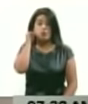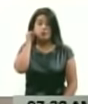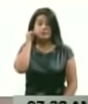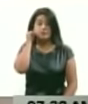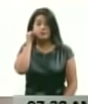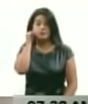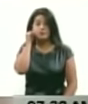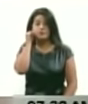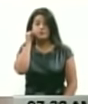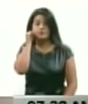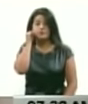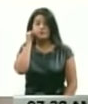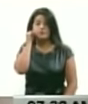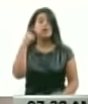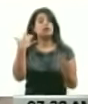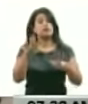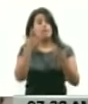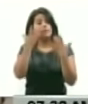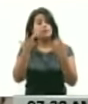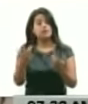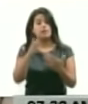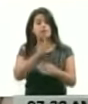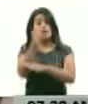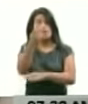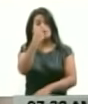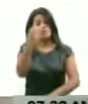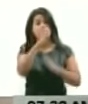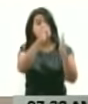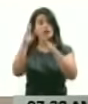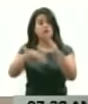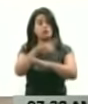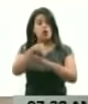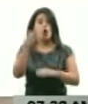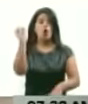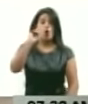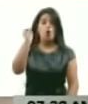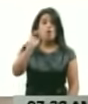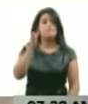bien sea por la visita a la Biblioteca Nacional o